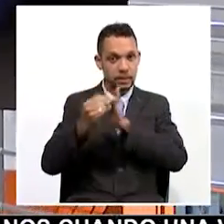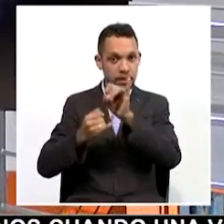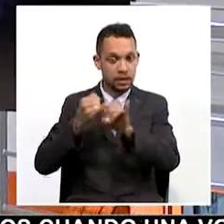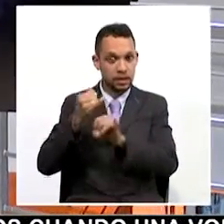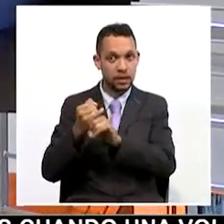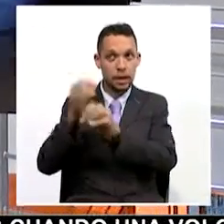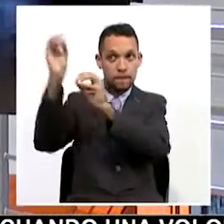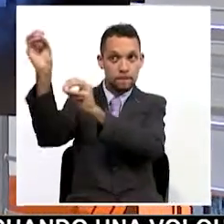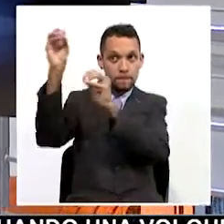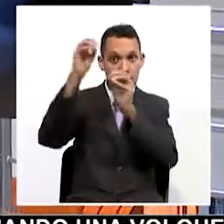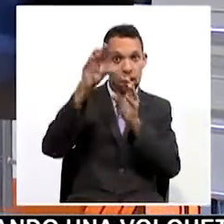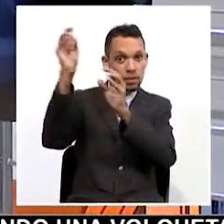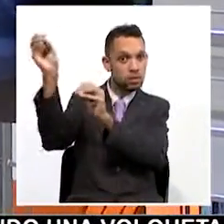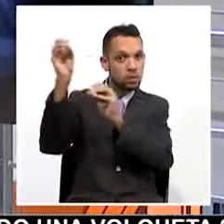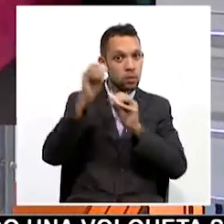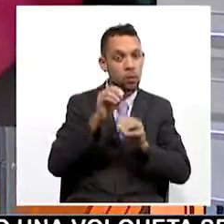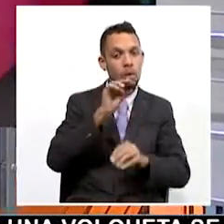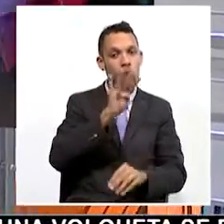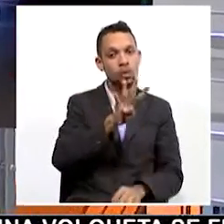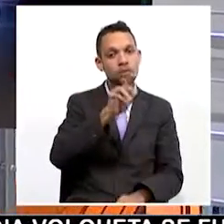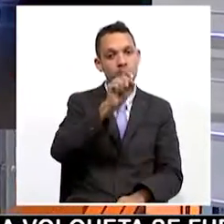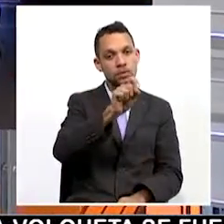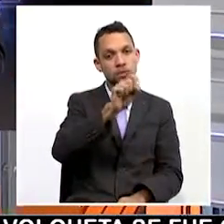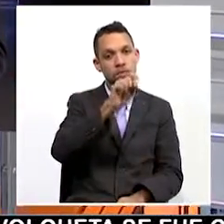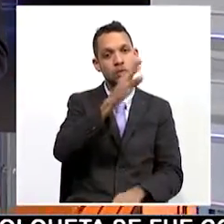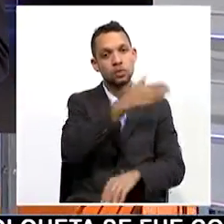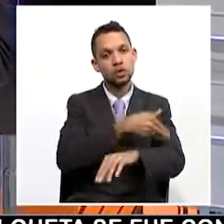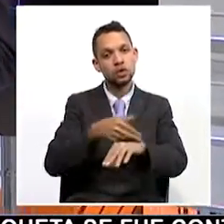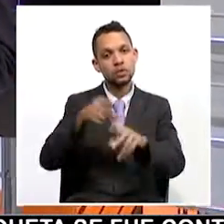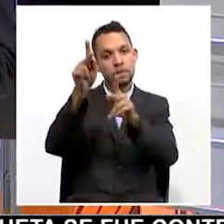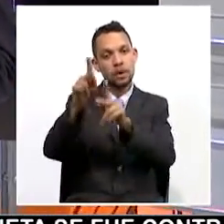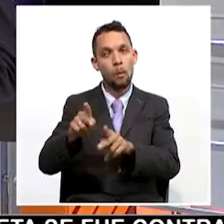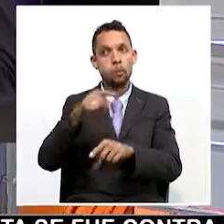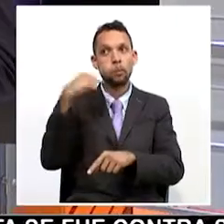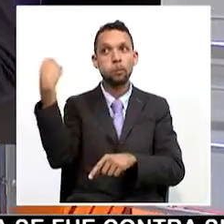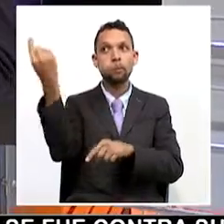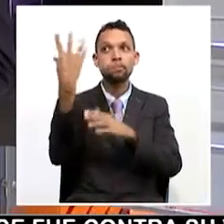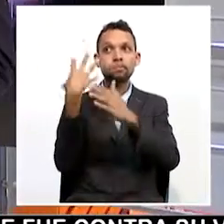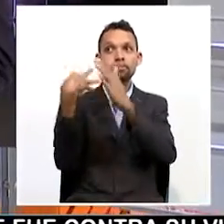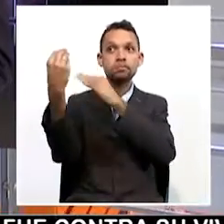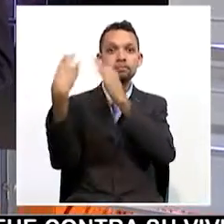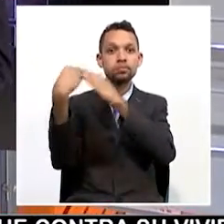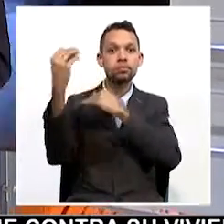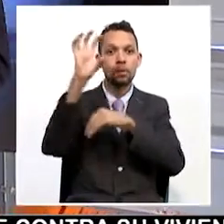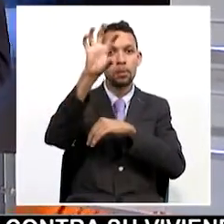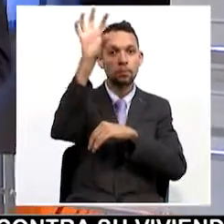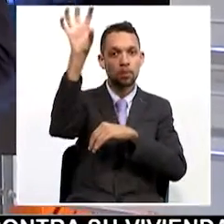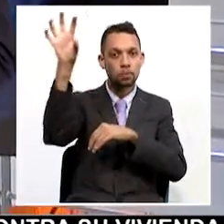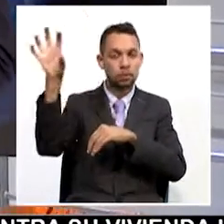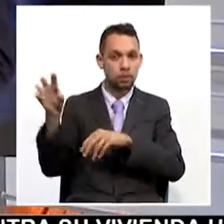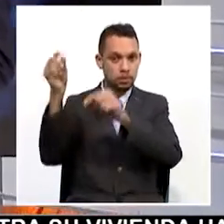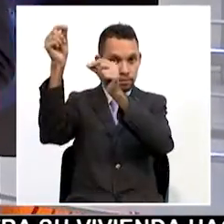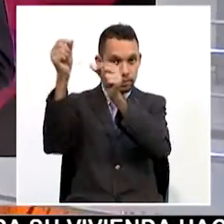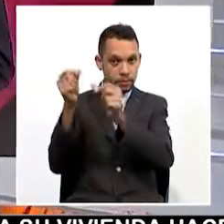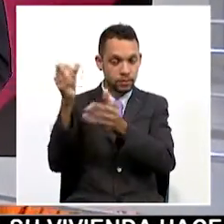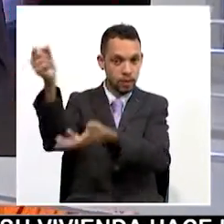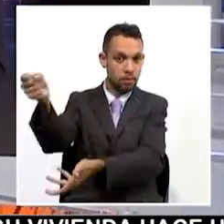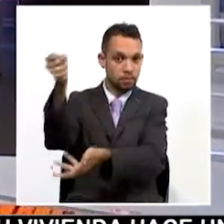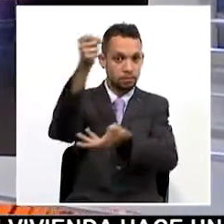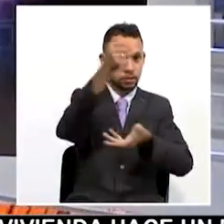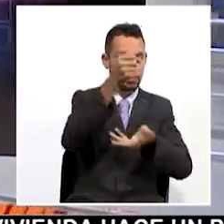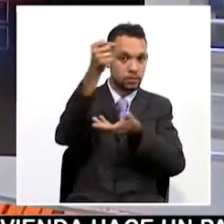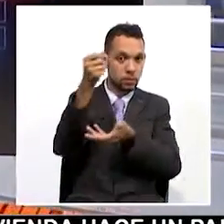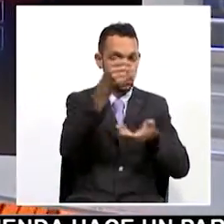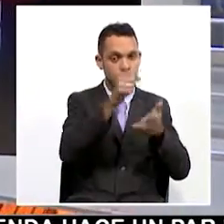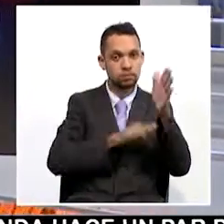Migración, hay cerca de 4,1 millones de colombianos en el exterior y hacen posible que las remesas sean uno de los factores importantes para la